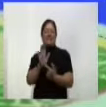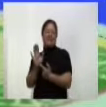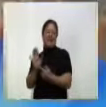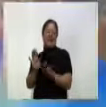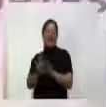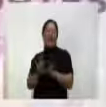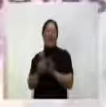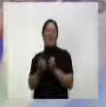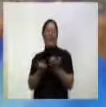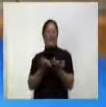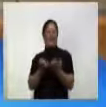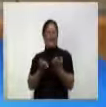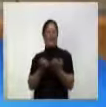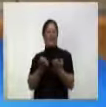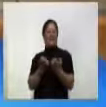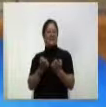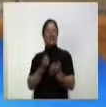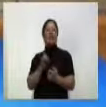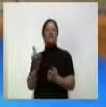detalles.